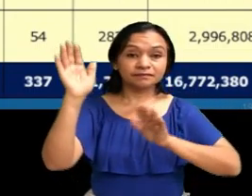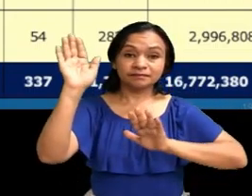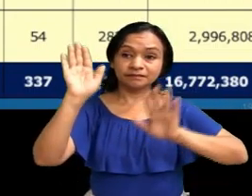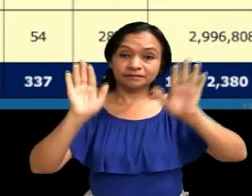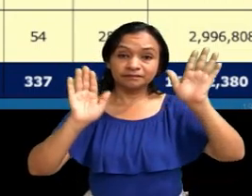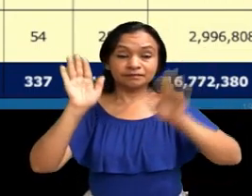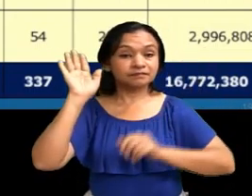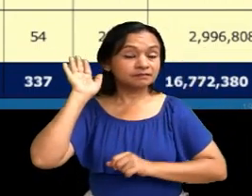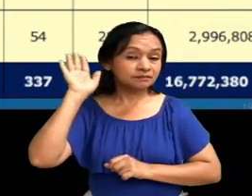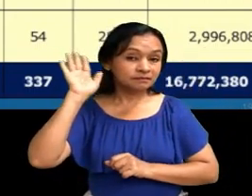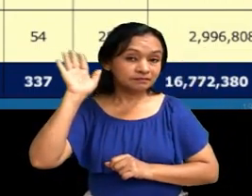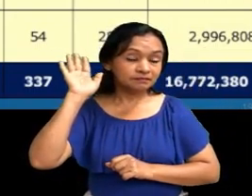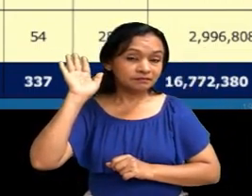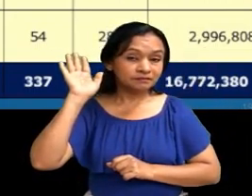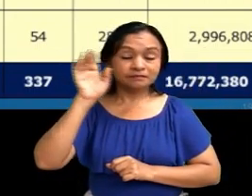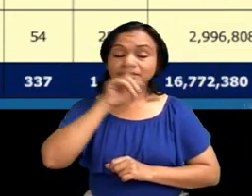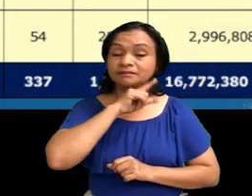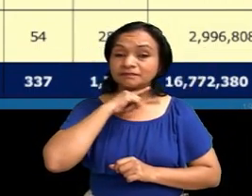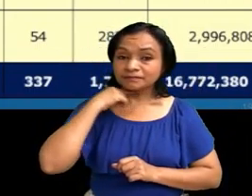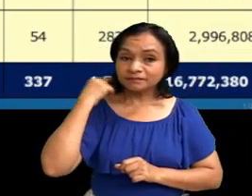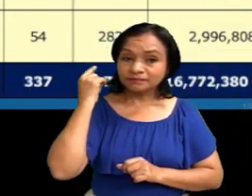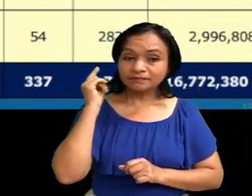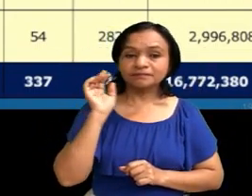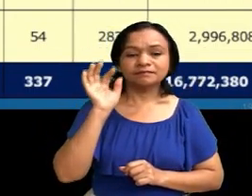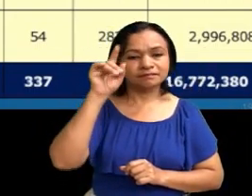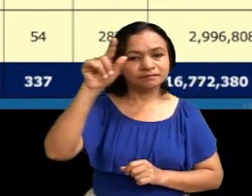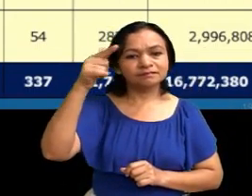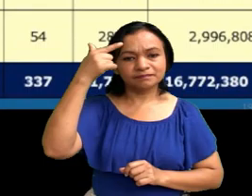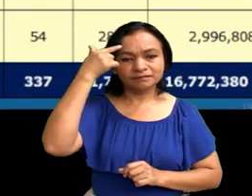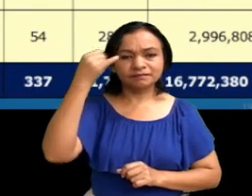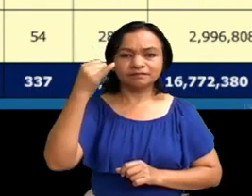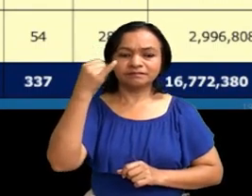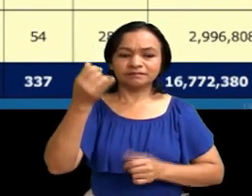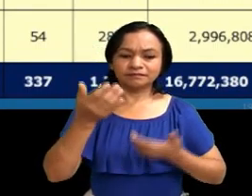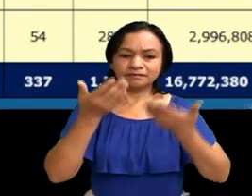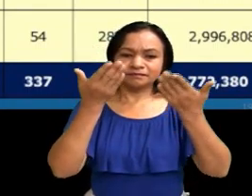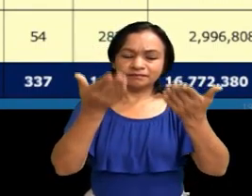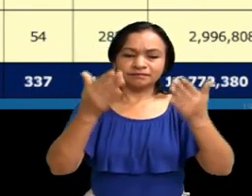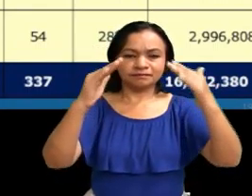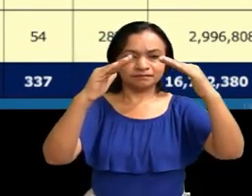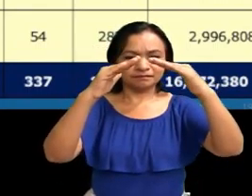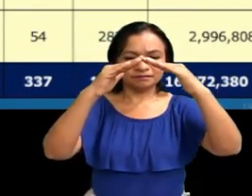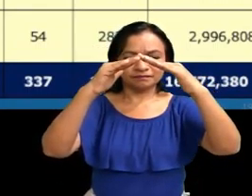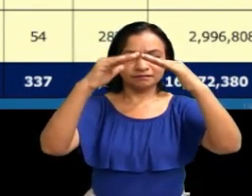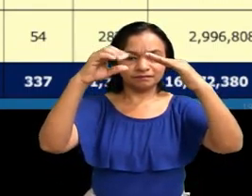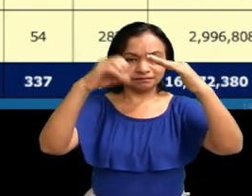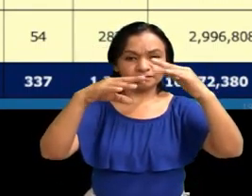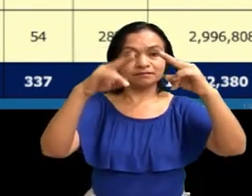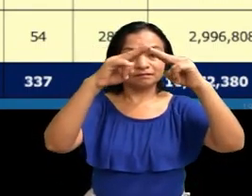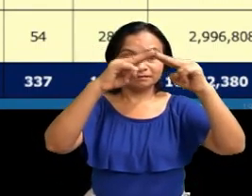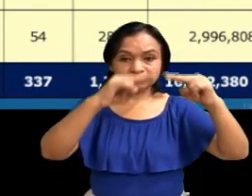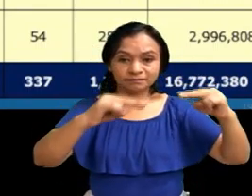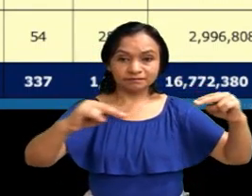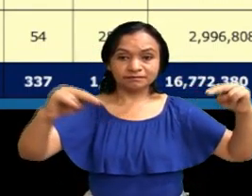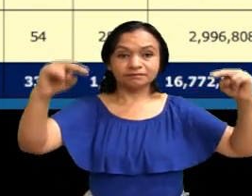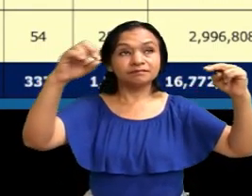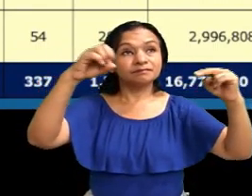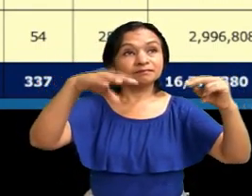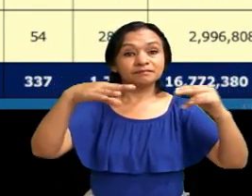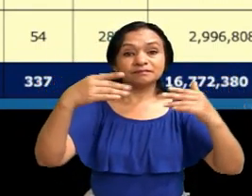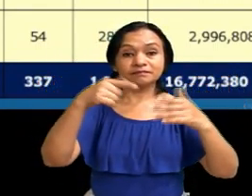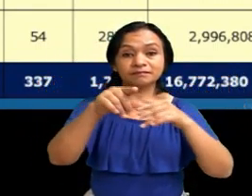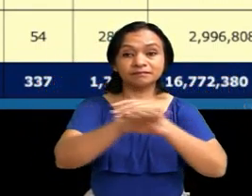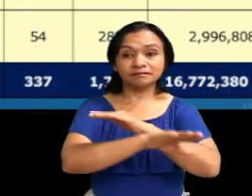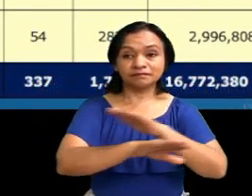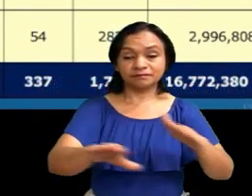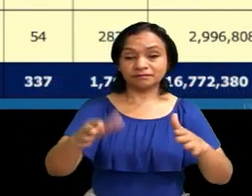esa seguridad de que hay un gobierno que sí les va a llevar la energía, y lo estamos haciendo. Entonces, en esto